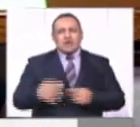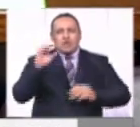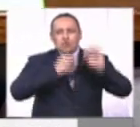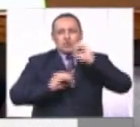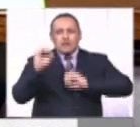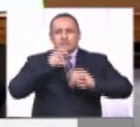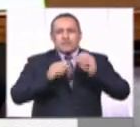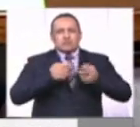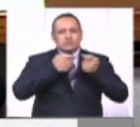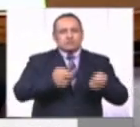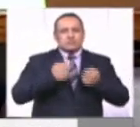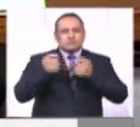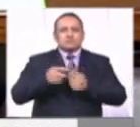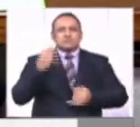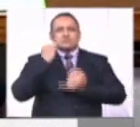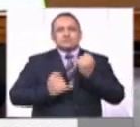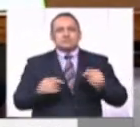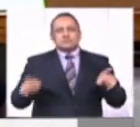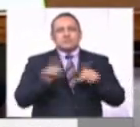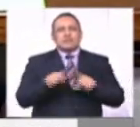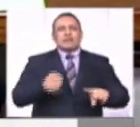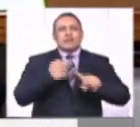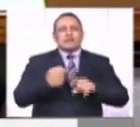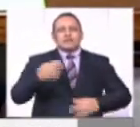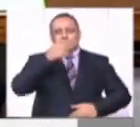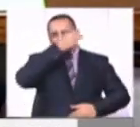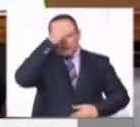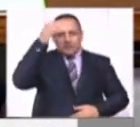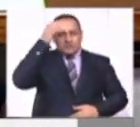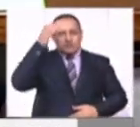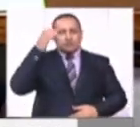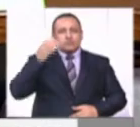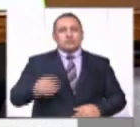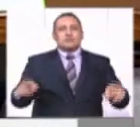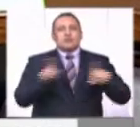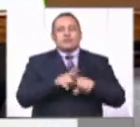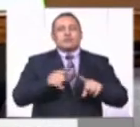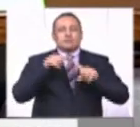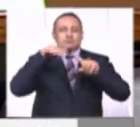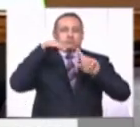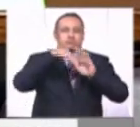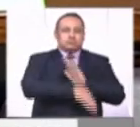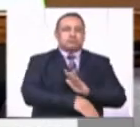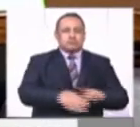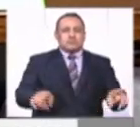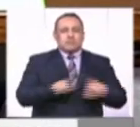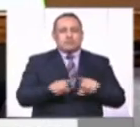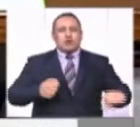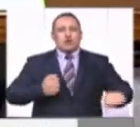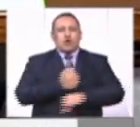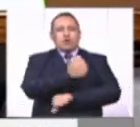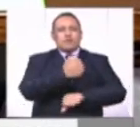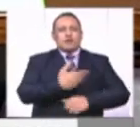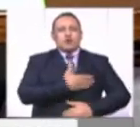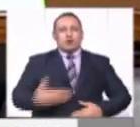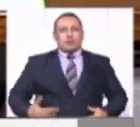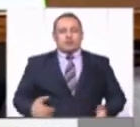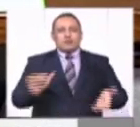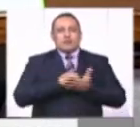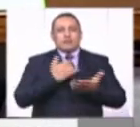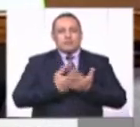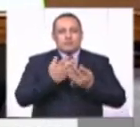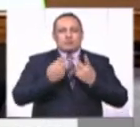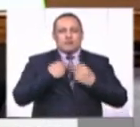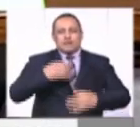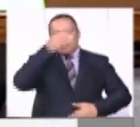usándola y finalmente llevando al expresidente Pedro Castillo Al Barranco para hacer un golpe de estado del cual evidentemente